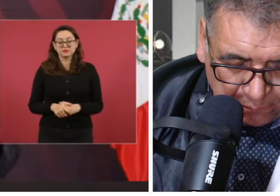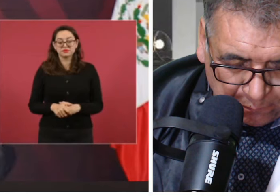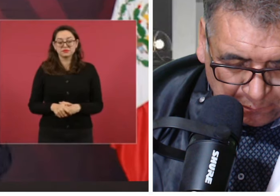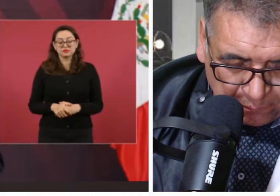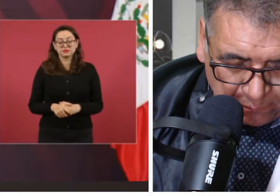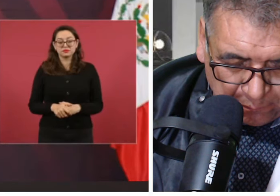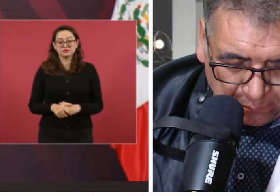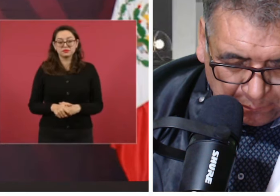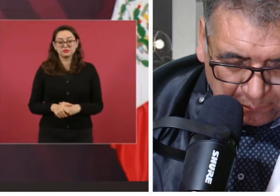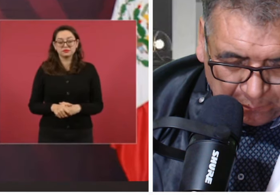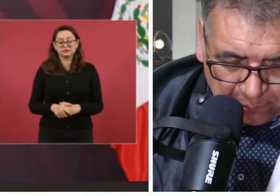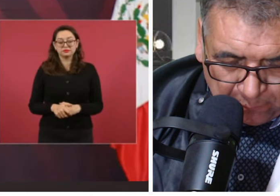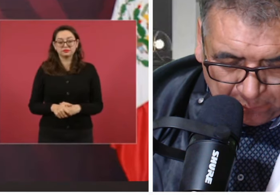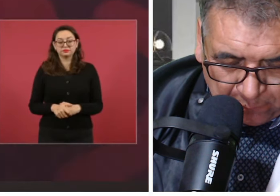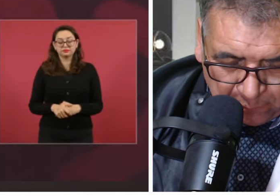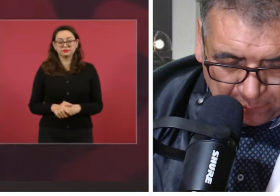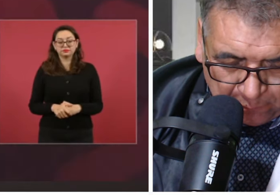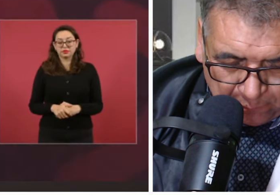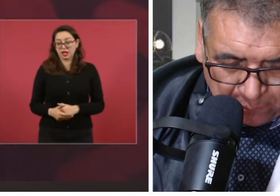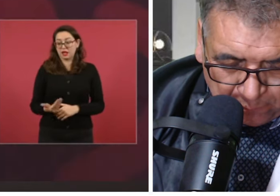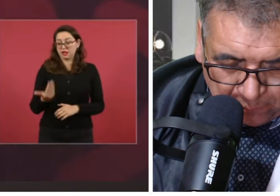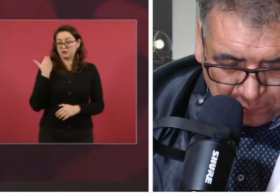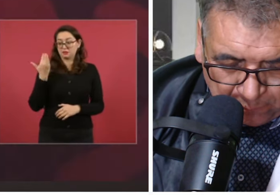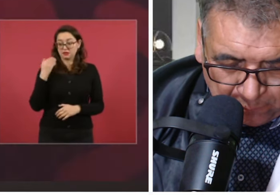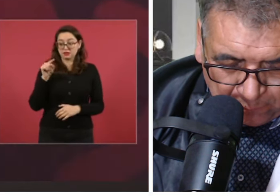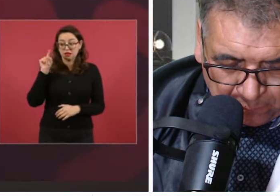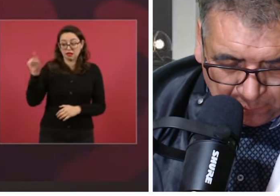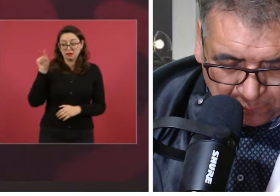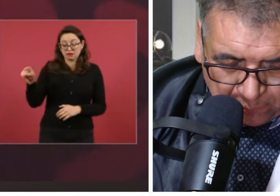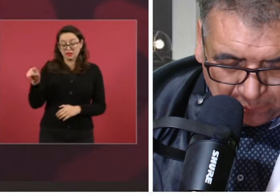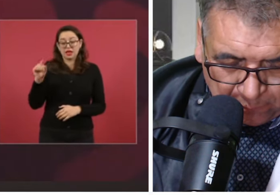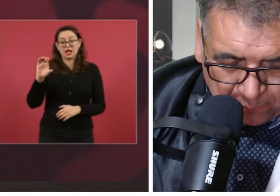Al otro día estuve en Calakmul y estuve en Chichen Itza.